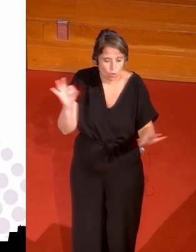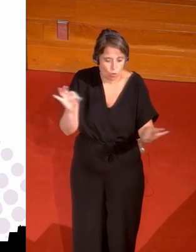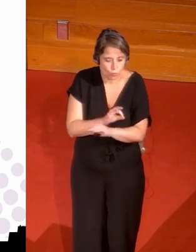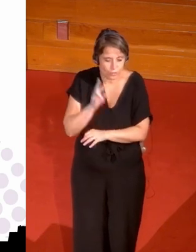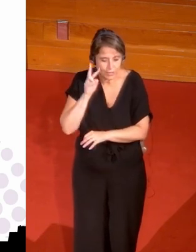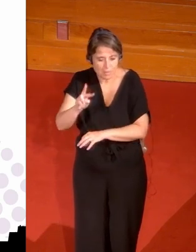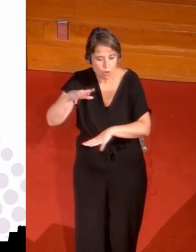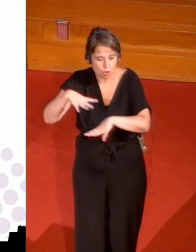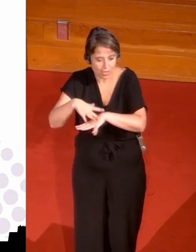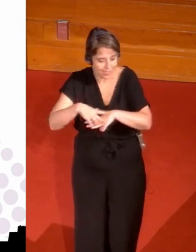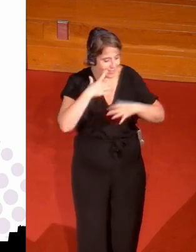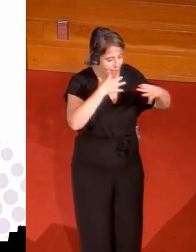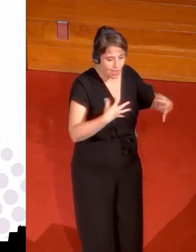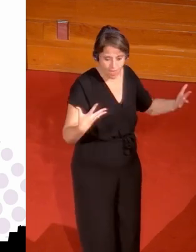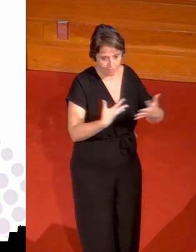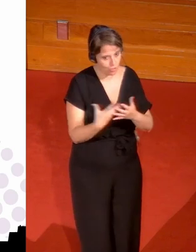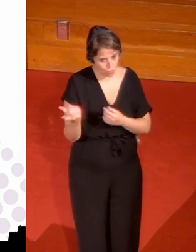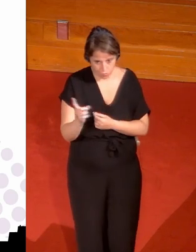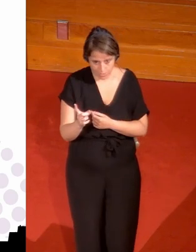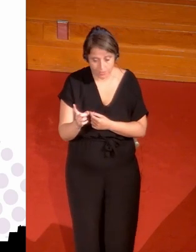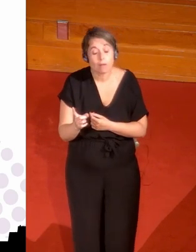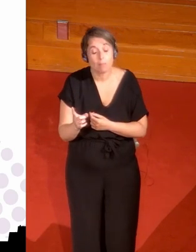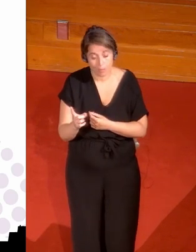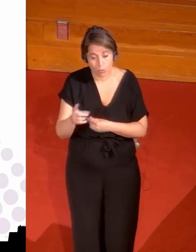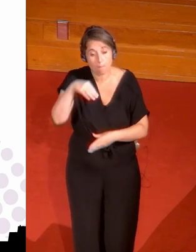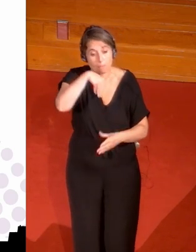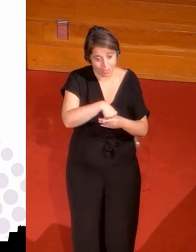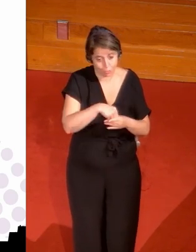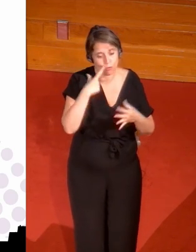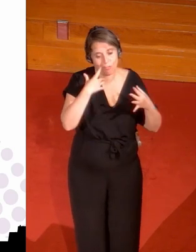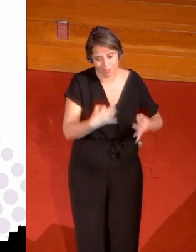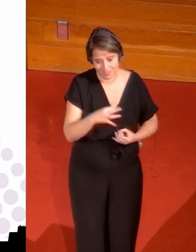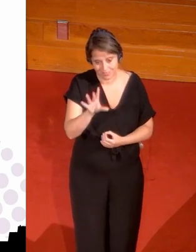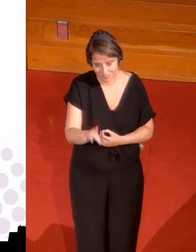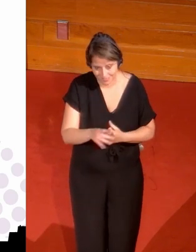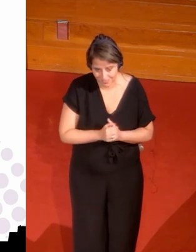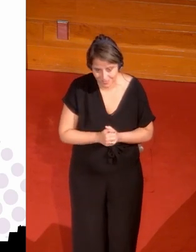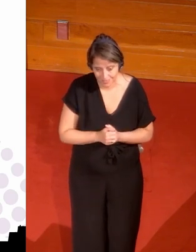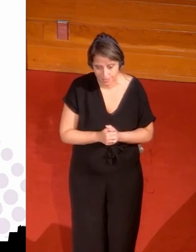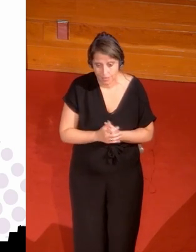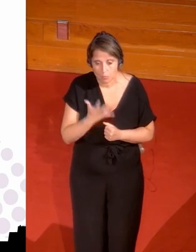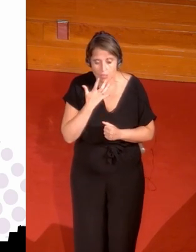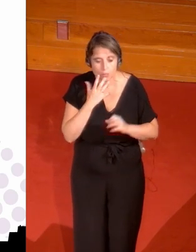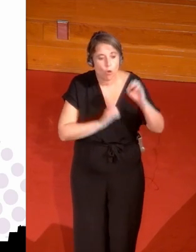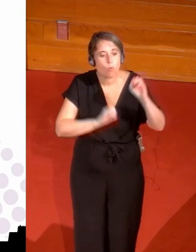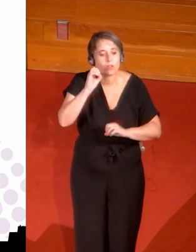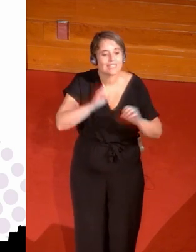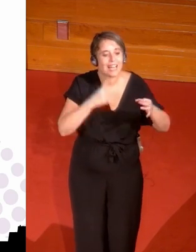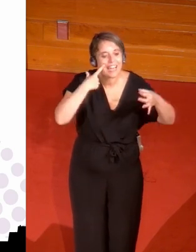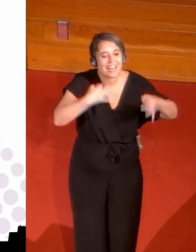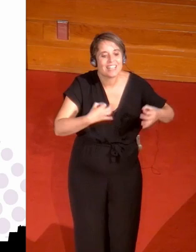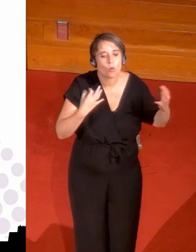tú ves en las redes con la realidad pero es parte de la realidad sea yo no puedo decir Qué porcentaje de la realidad